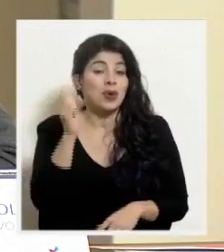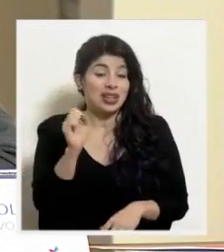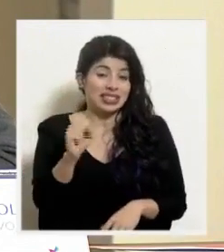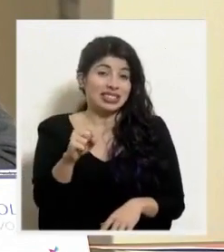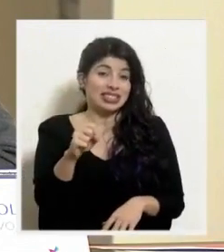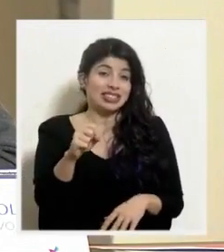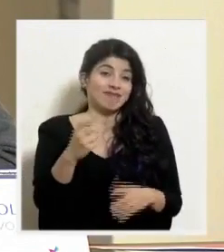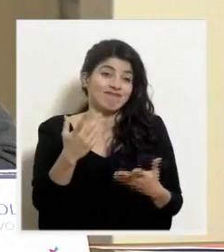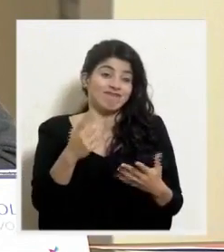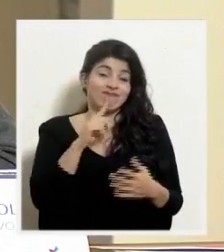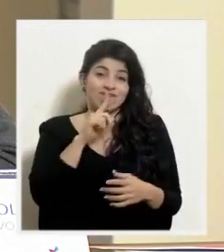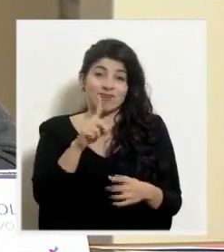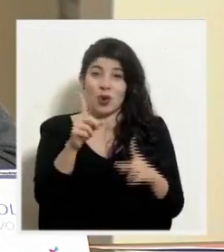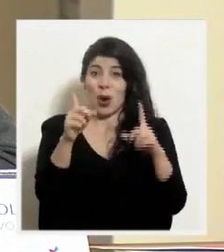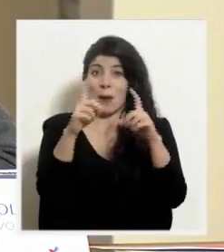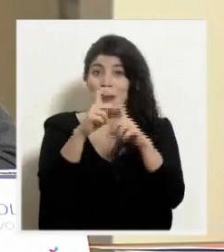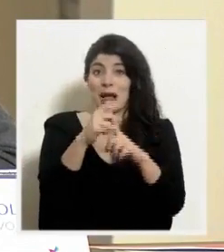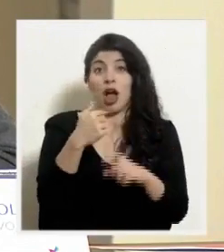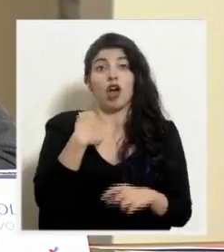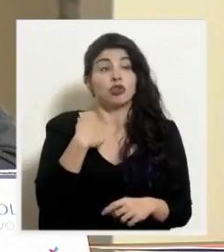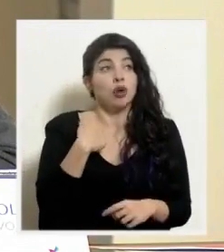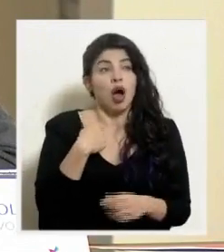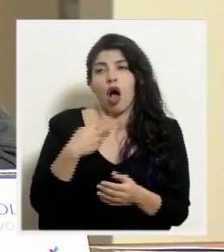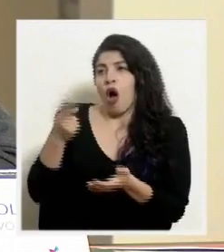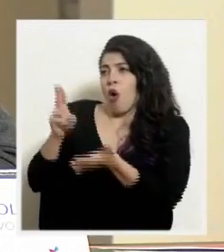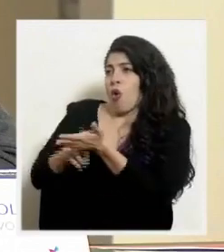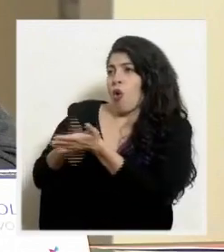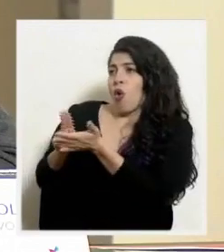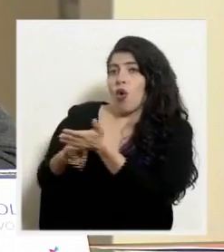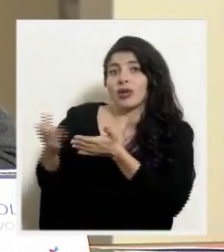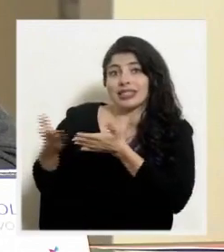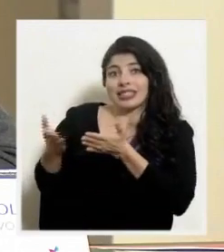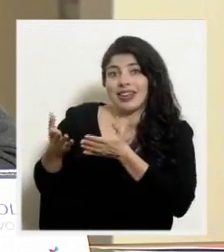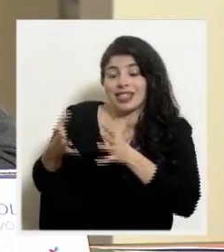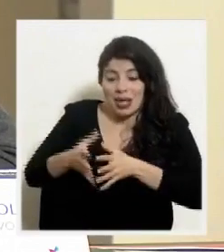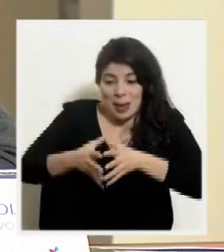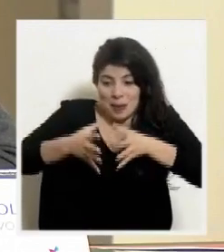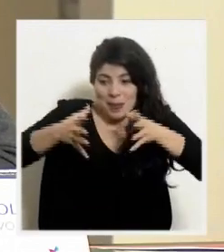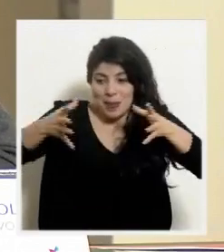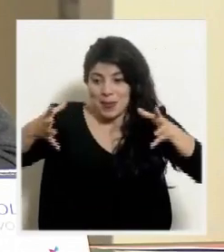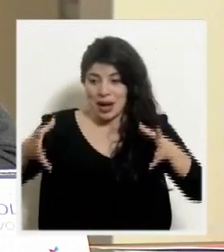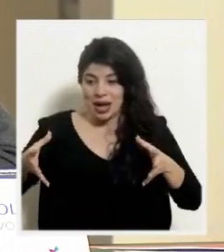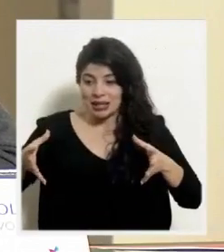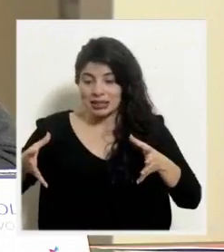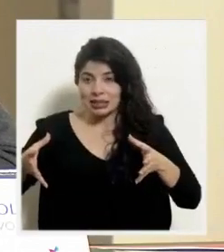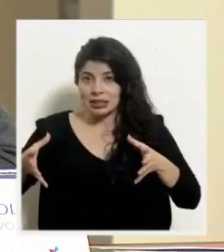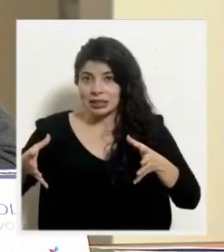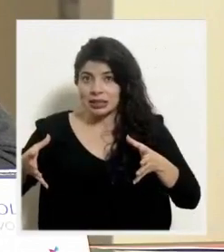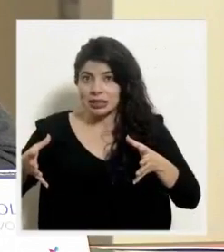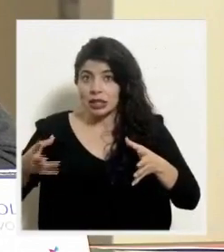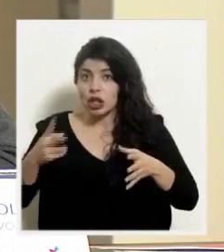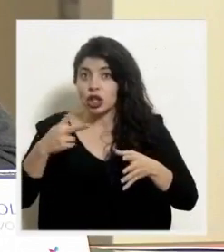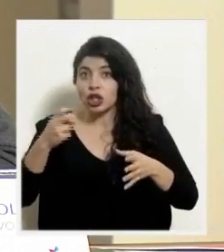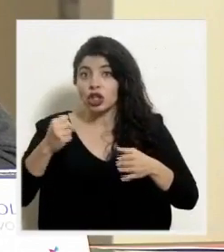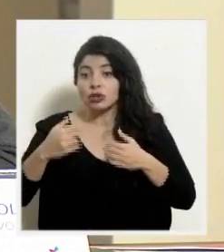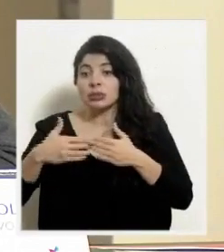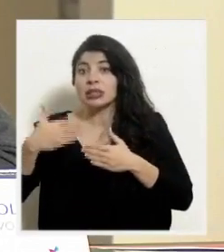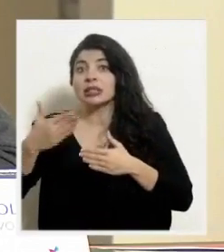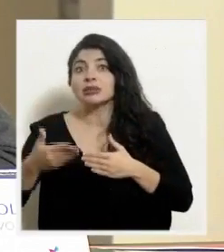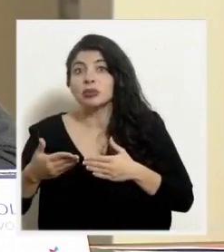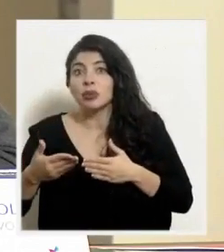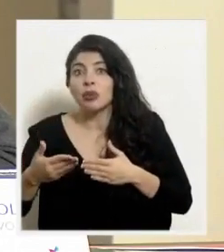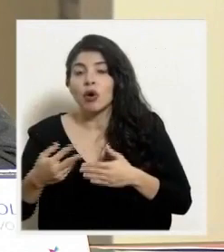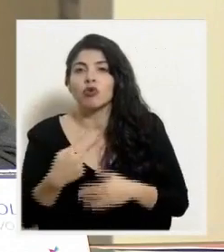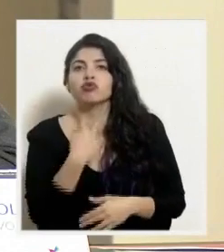también complejo salir y contratar servicios adicionales, ampliar capacidades y en 2 meses tener